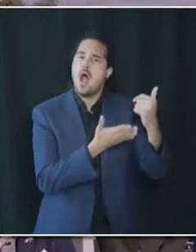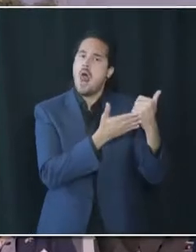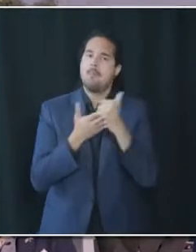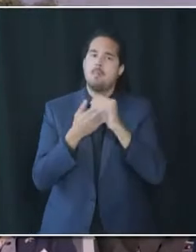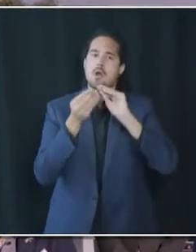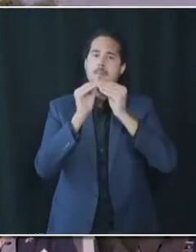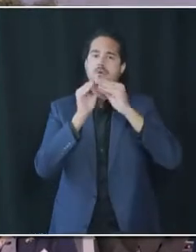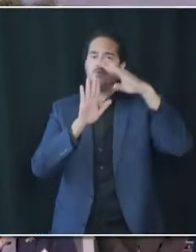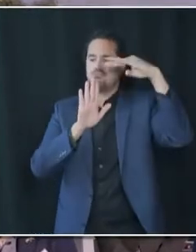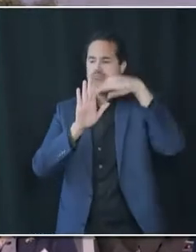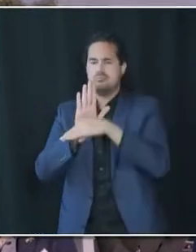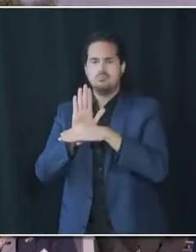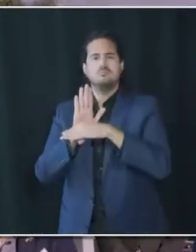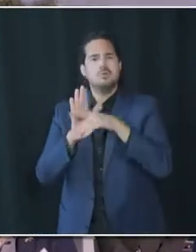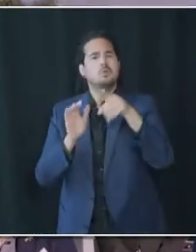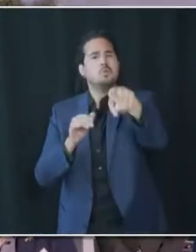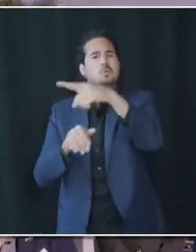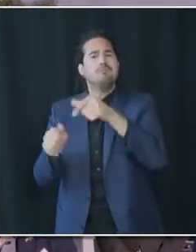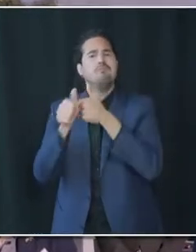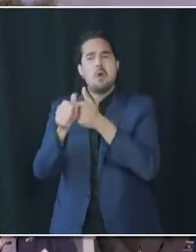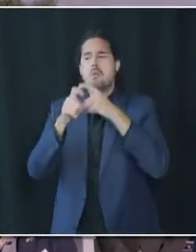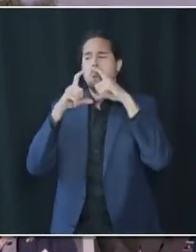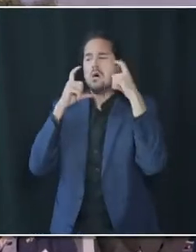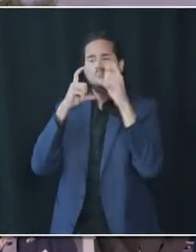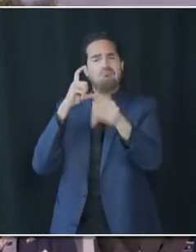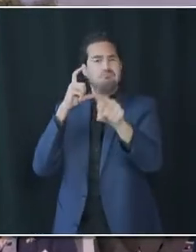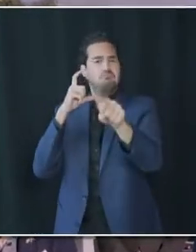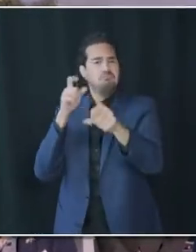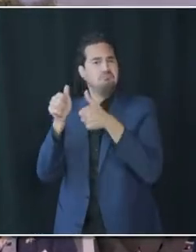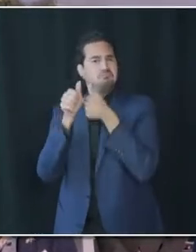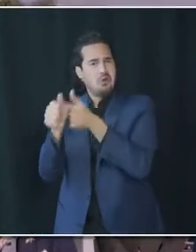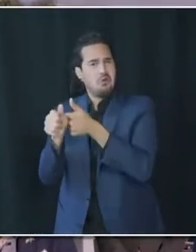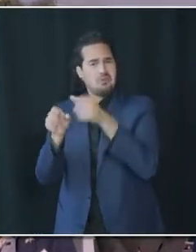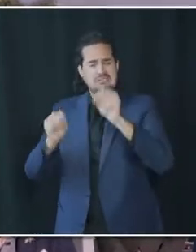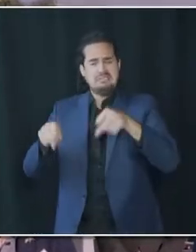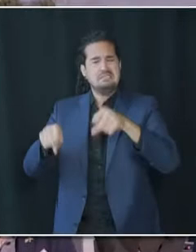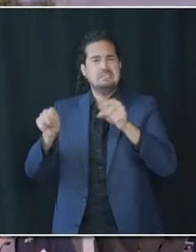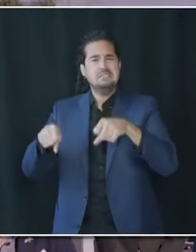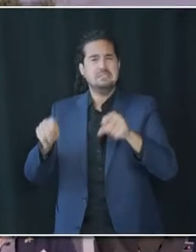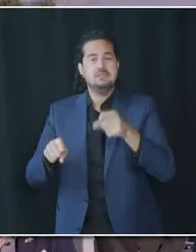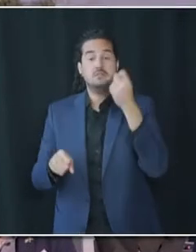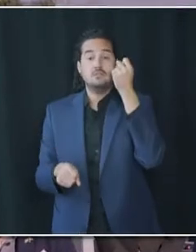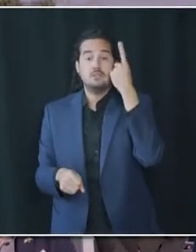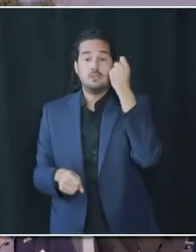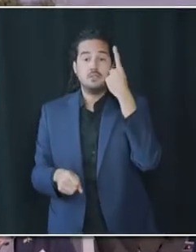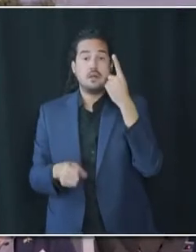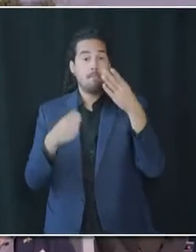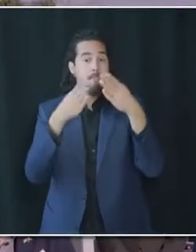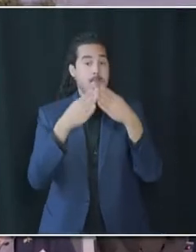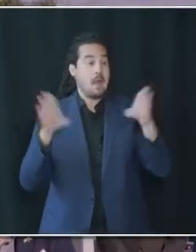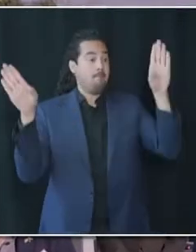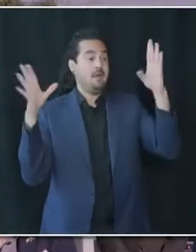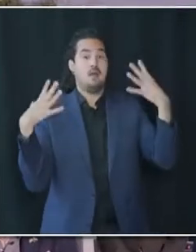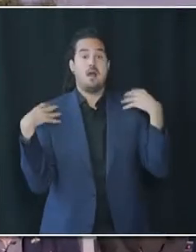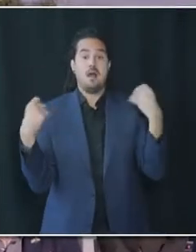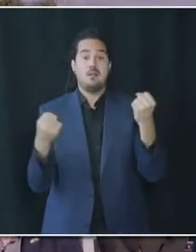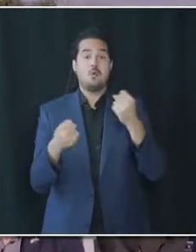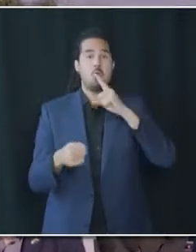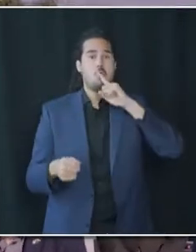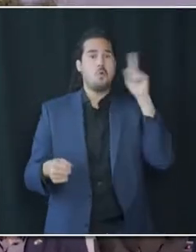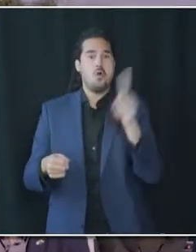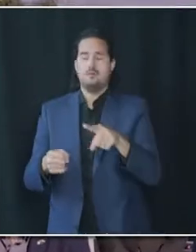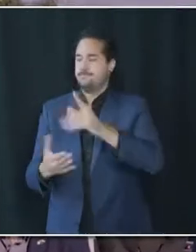agradecer por esa rebaja esa disminución pero claro el gobierno ayuda pero esa orden de salud pública de volver a restablecer